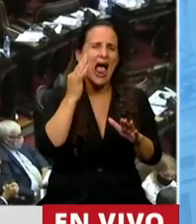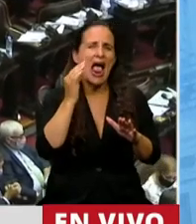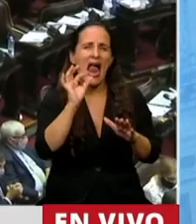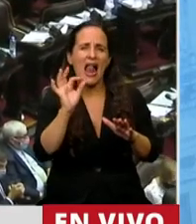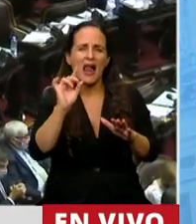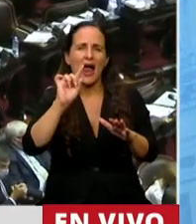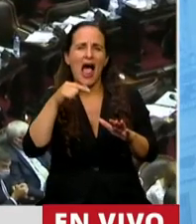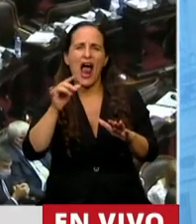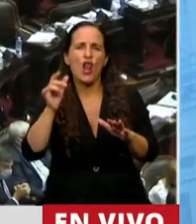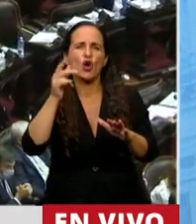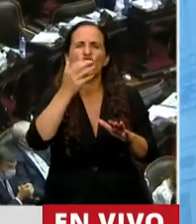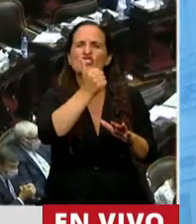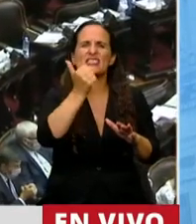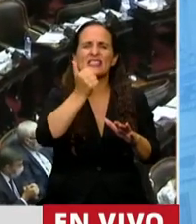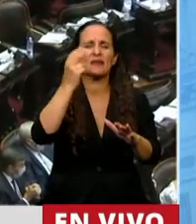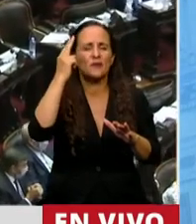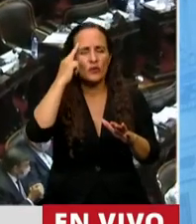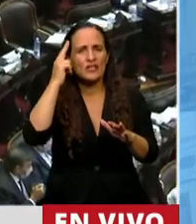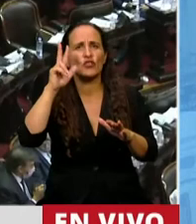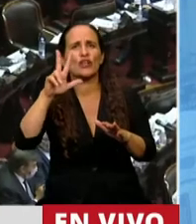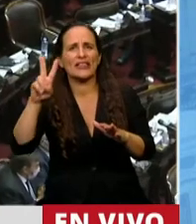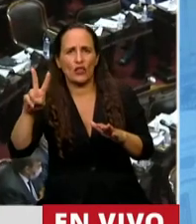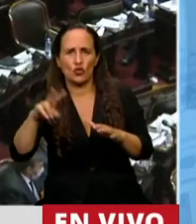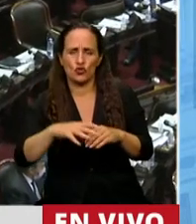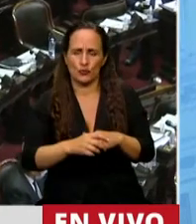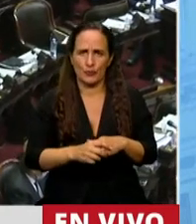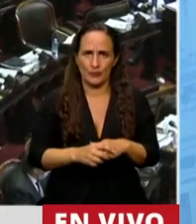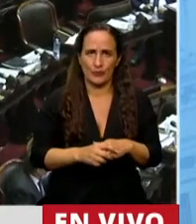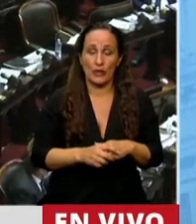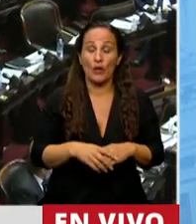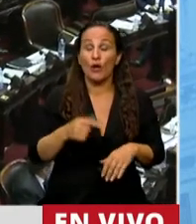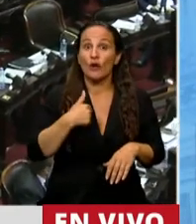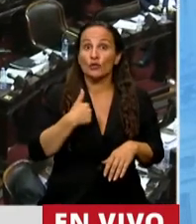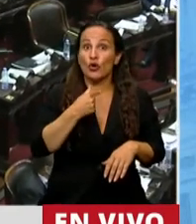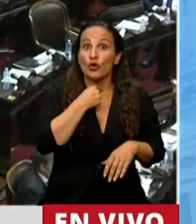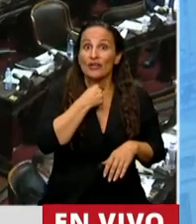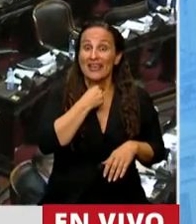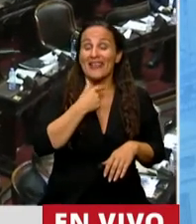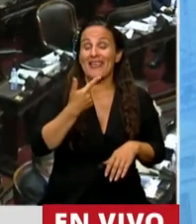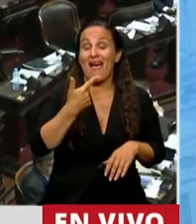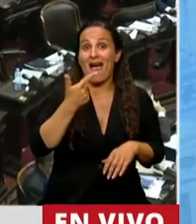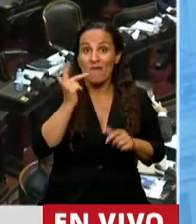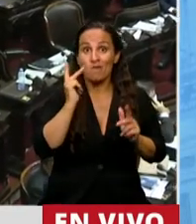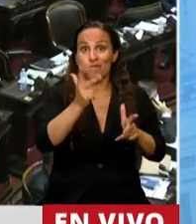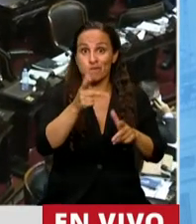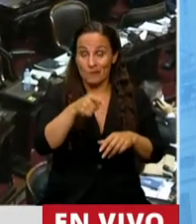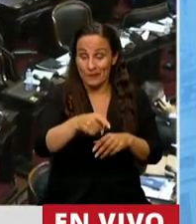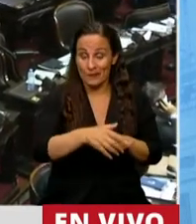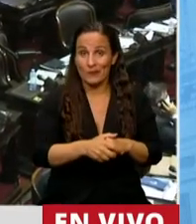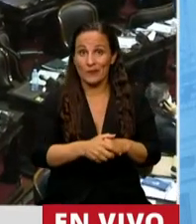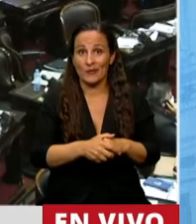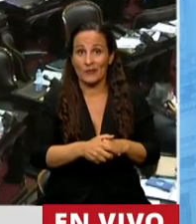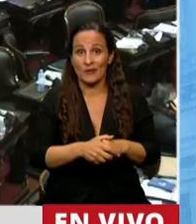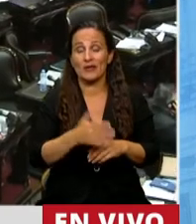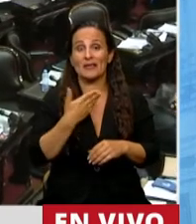066 1932 pero bueno yo quería destacar esto señora presidenta y hoy